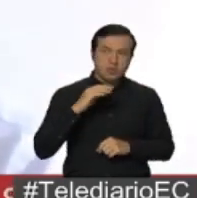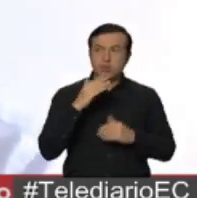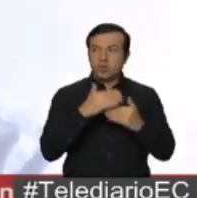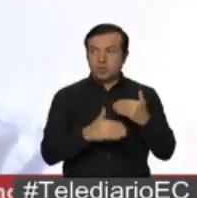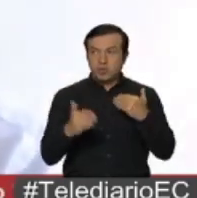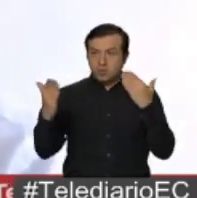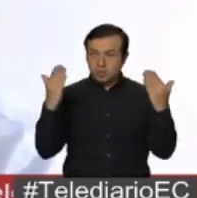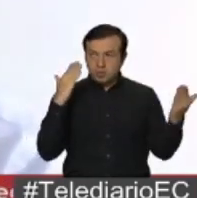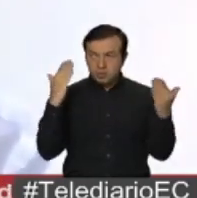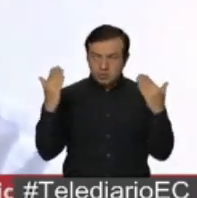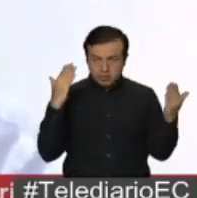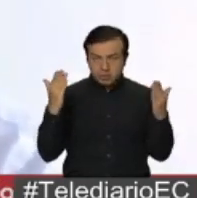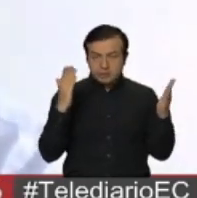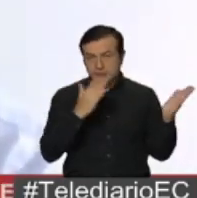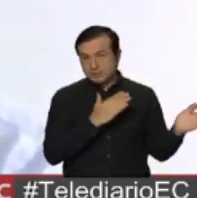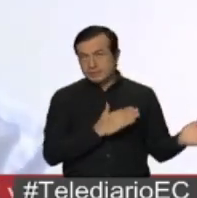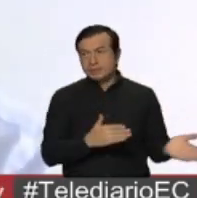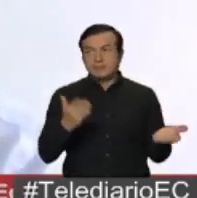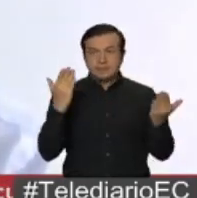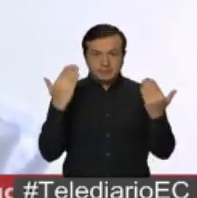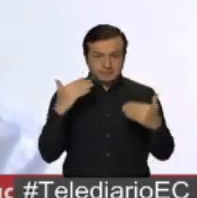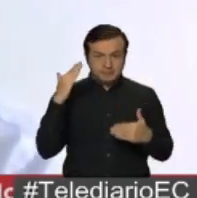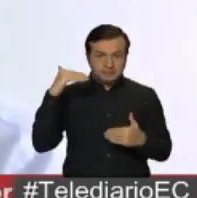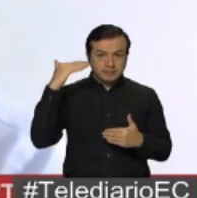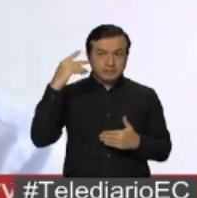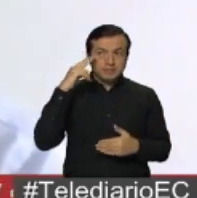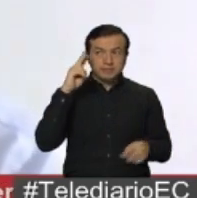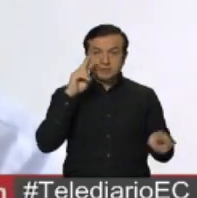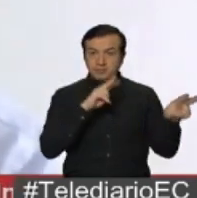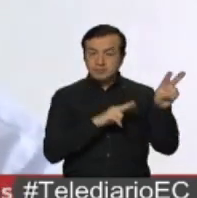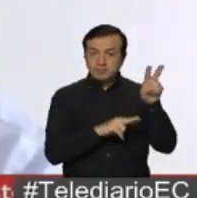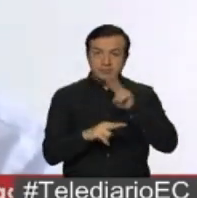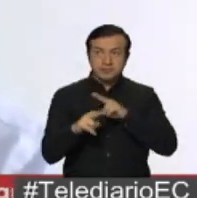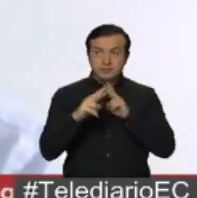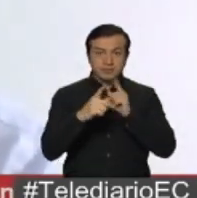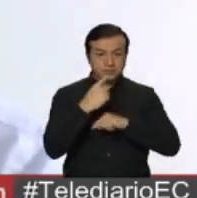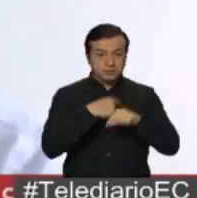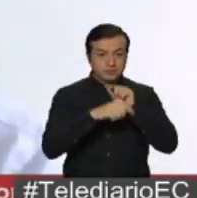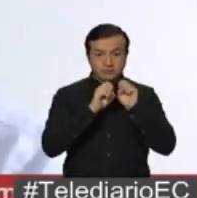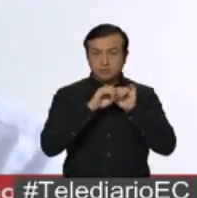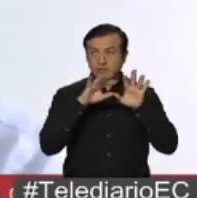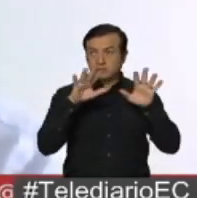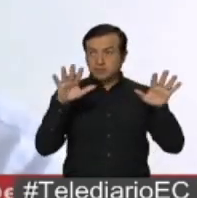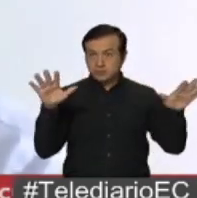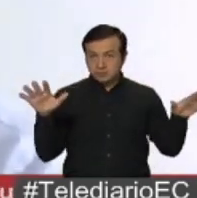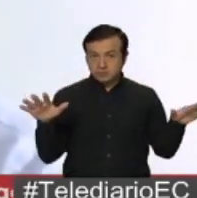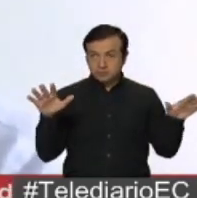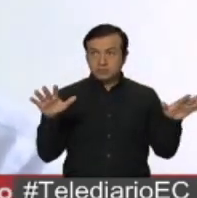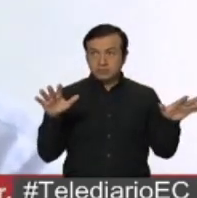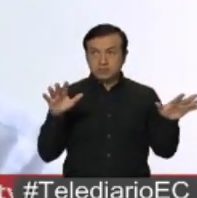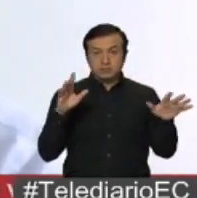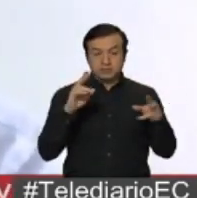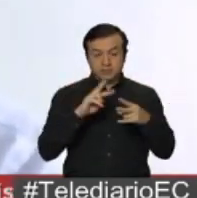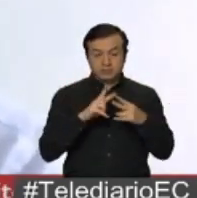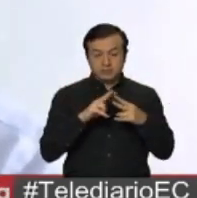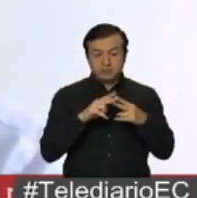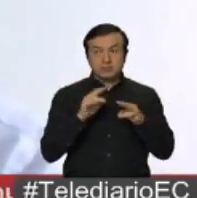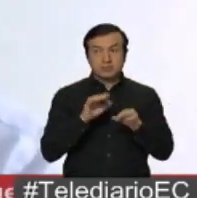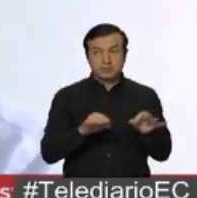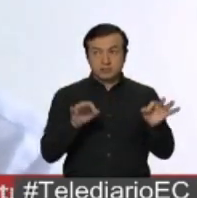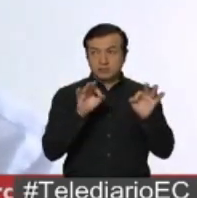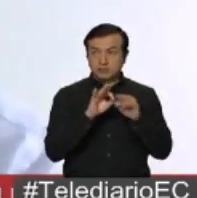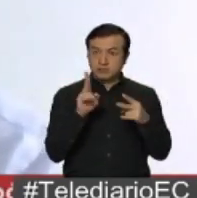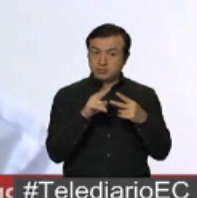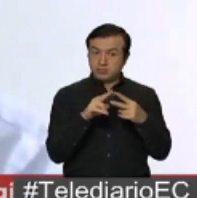comparativa y luego una pastilla de comercialización pero ahí hay dos cosas importantes la